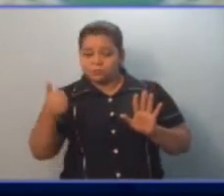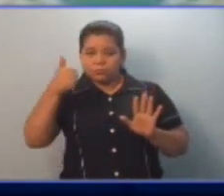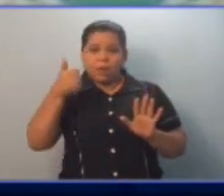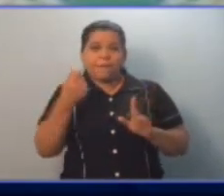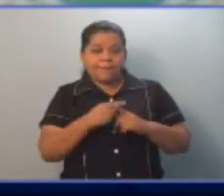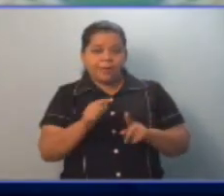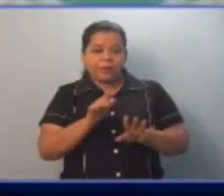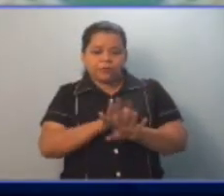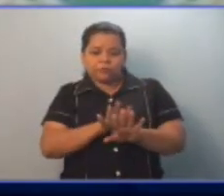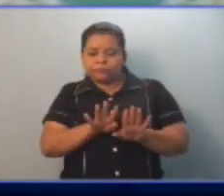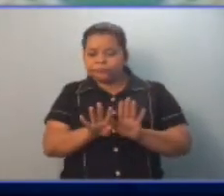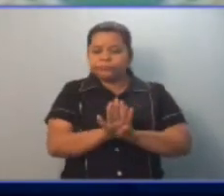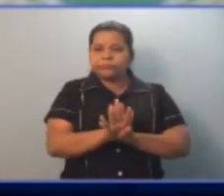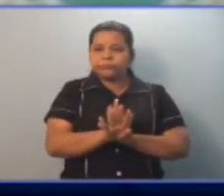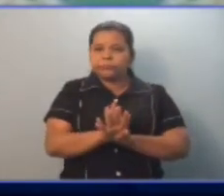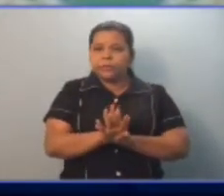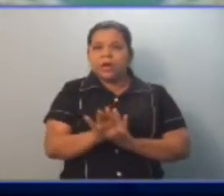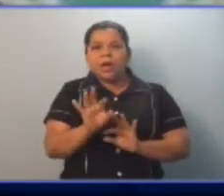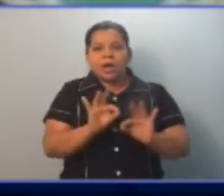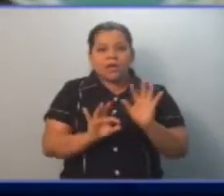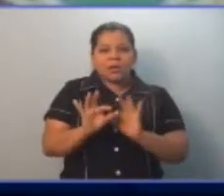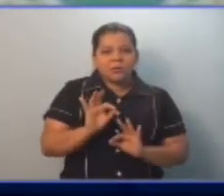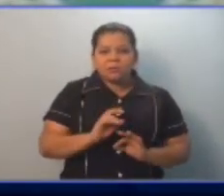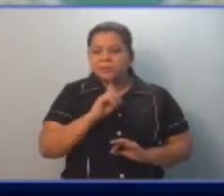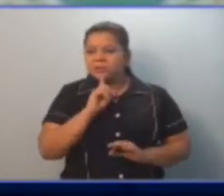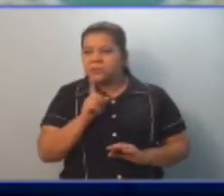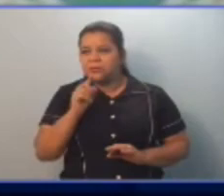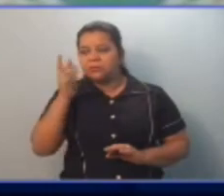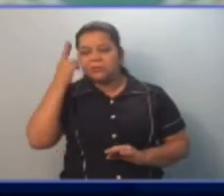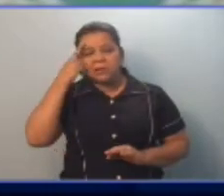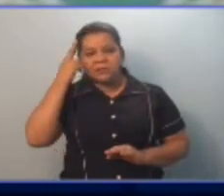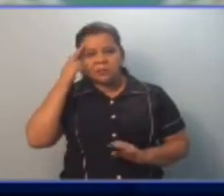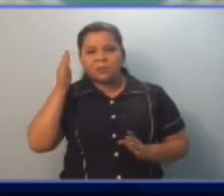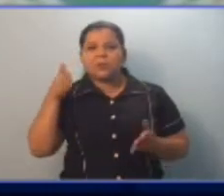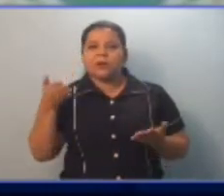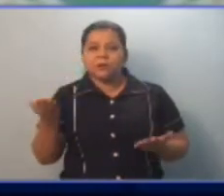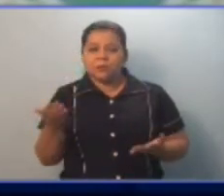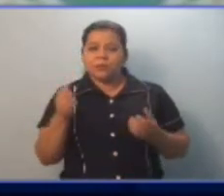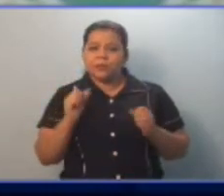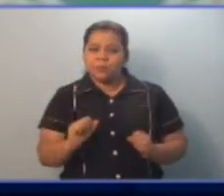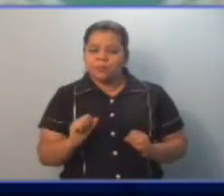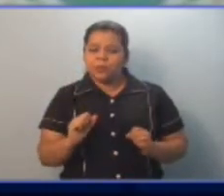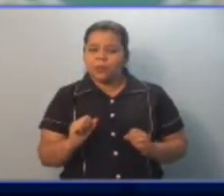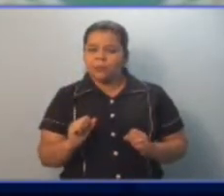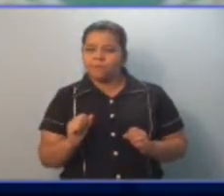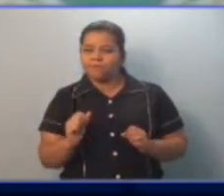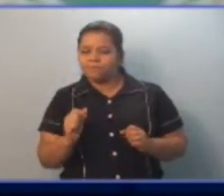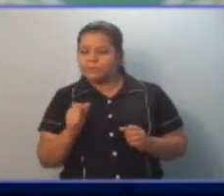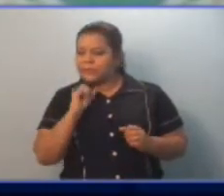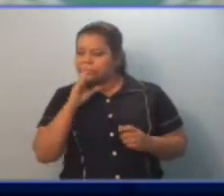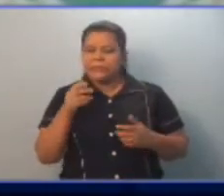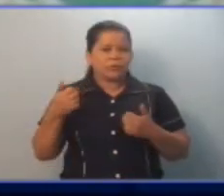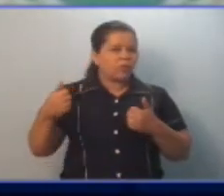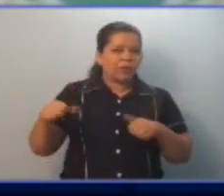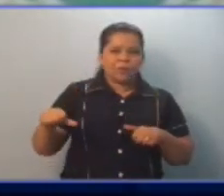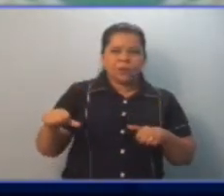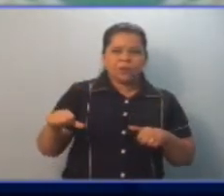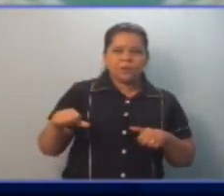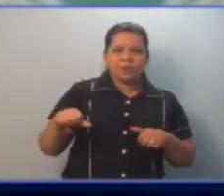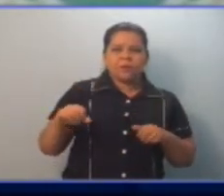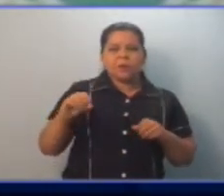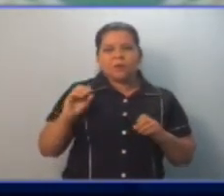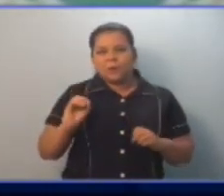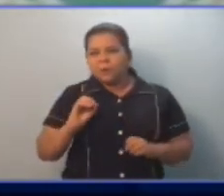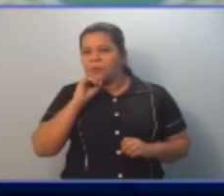para unos. Existen las razones para recusar a los magistrados, para otros no. Se